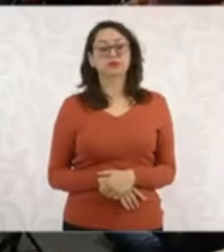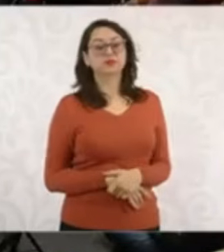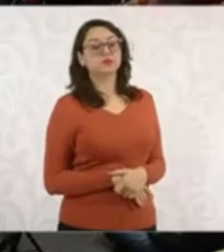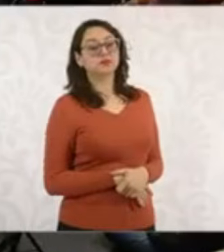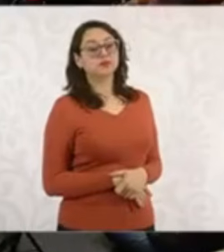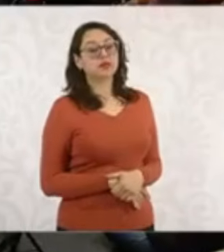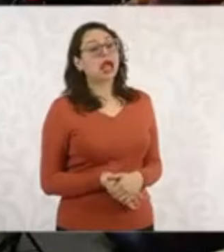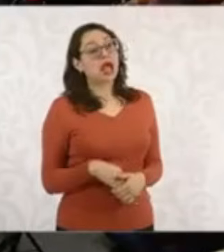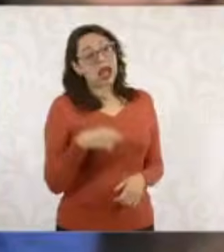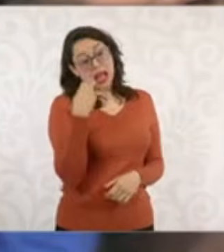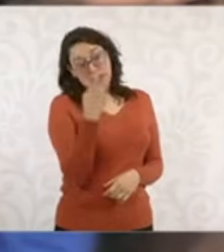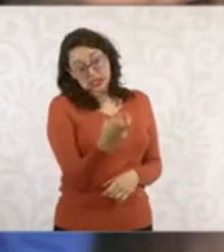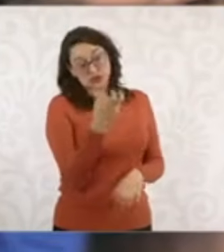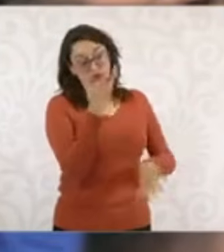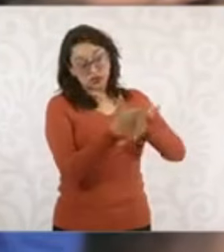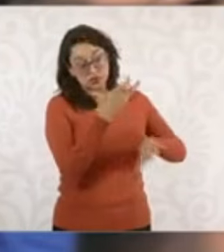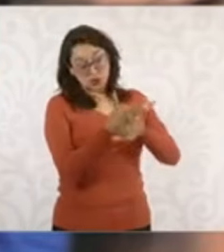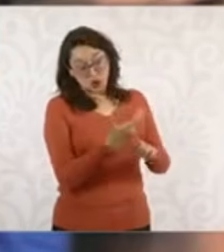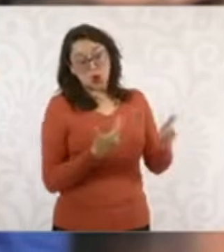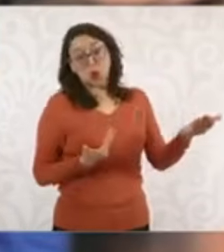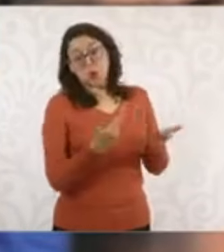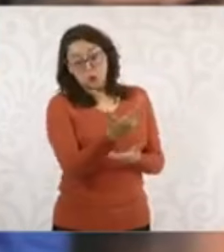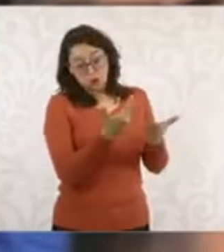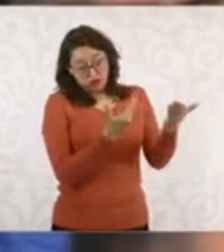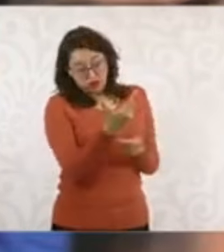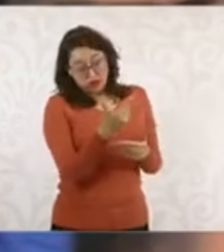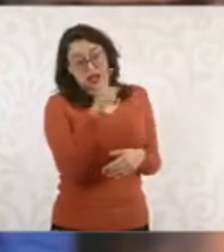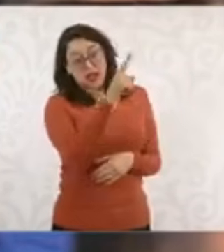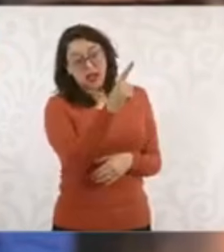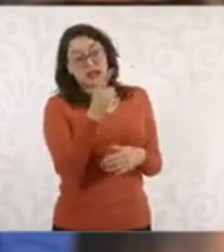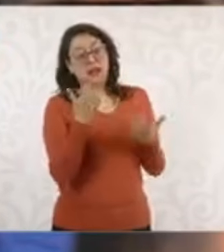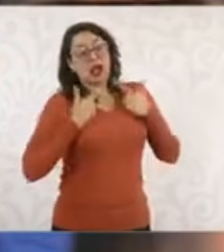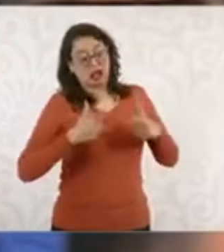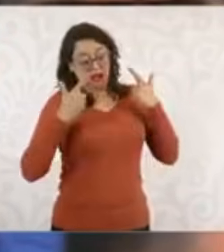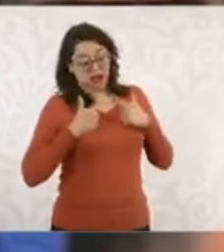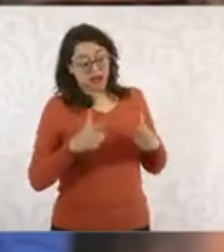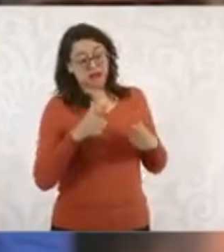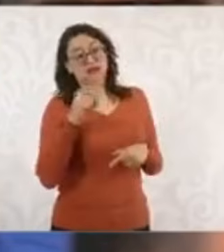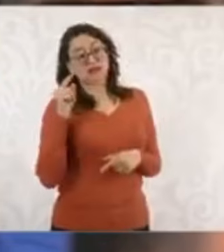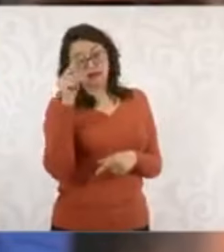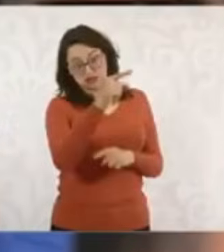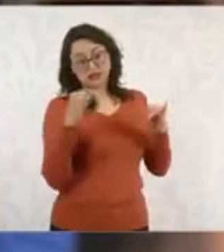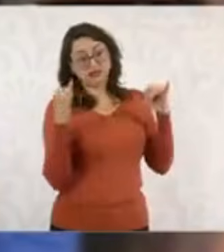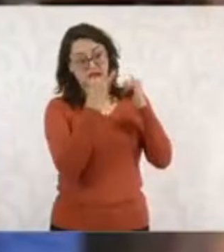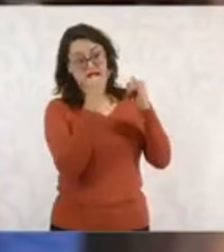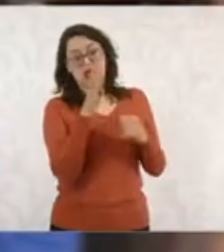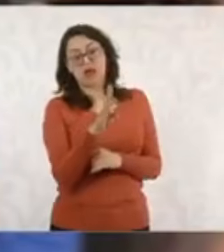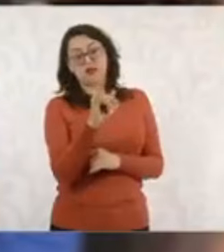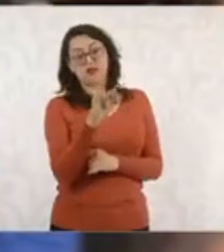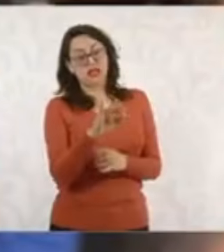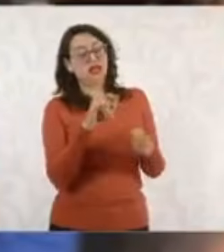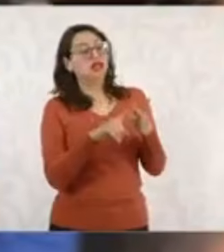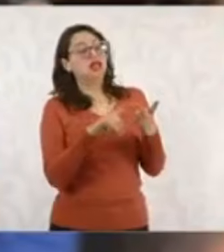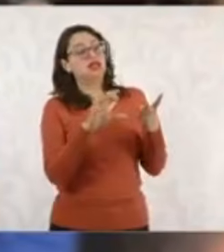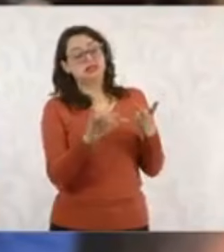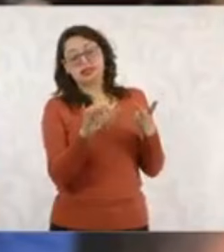Esta cooperación que tiene México con Estados Unidos y en concreto con agentes de estas oficinas, el FBI, la CIA, la